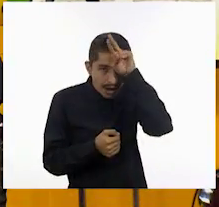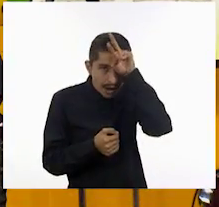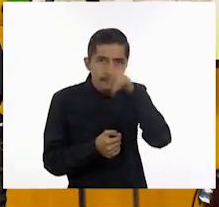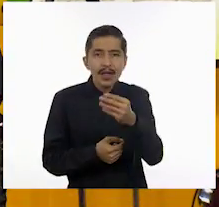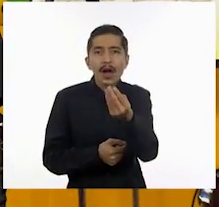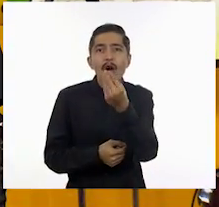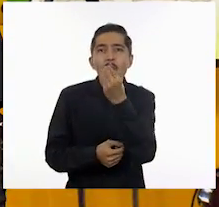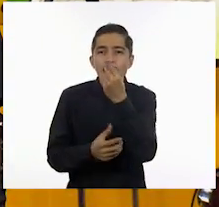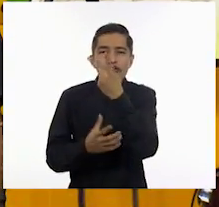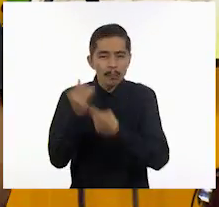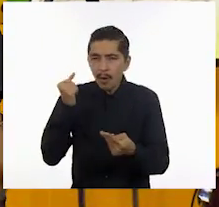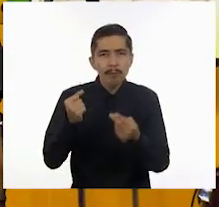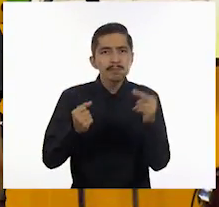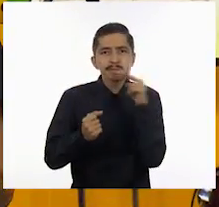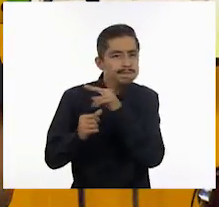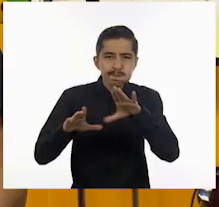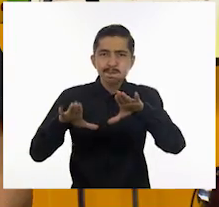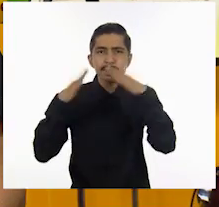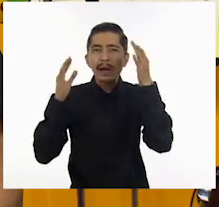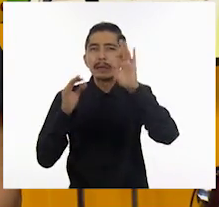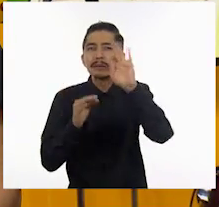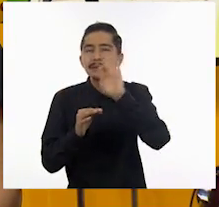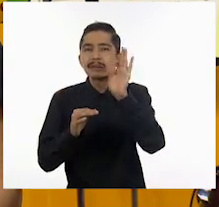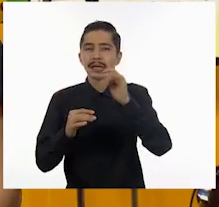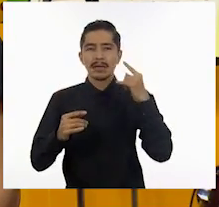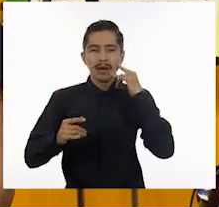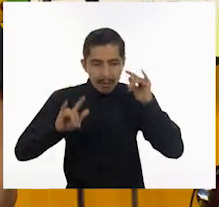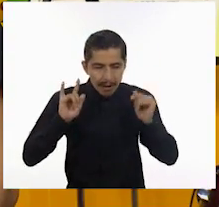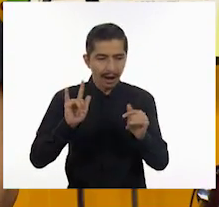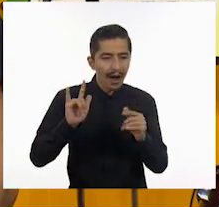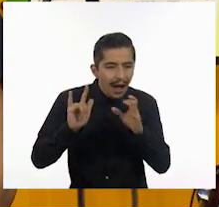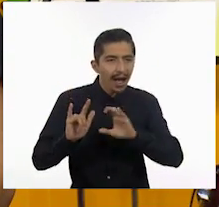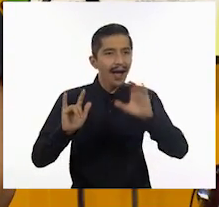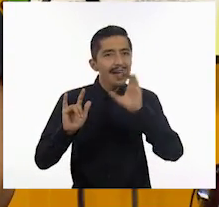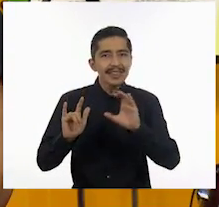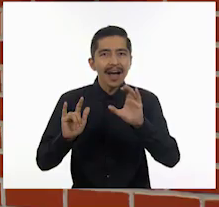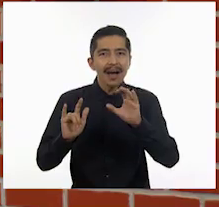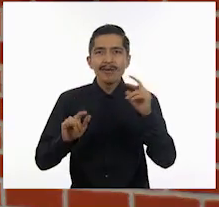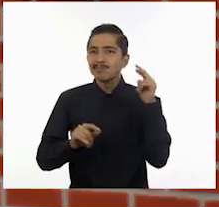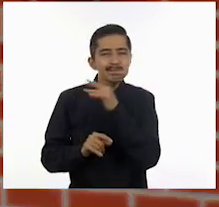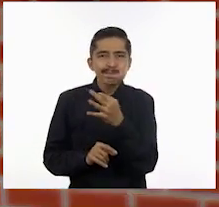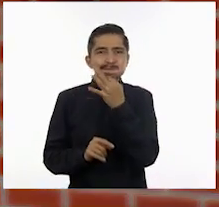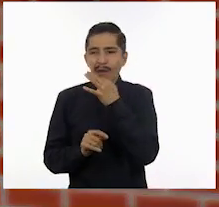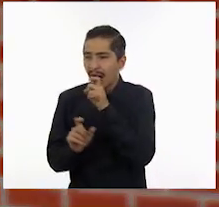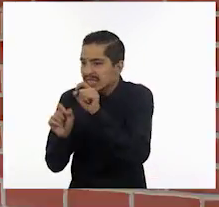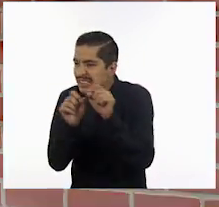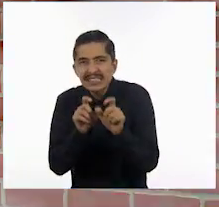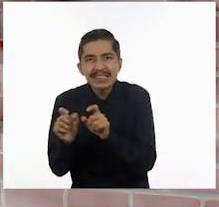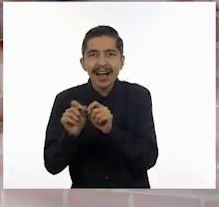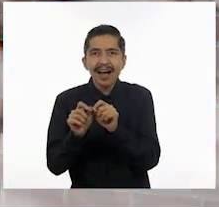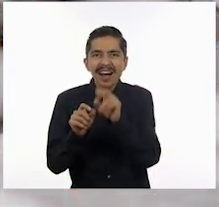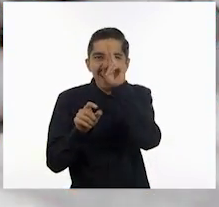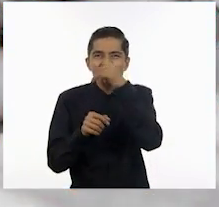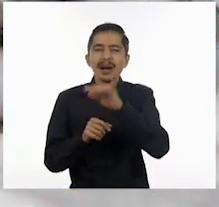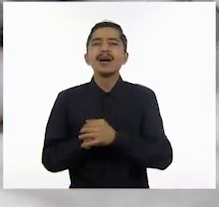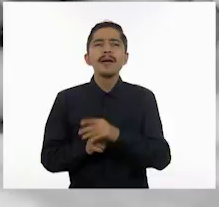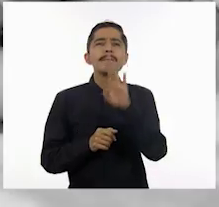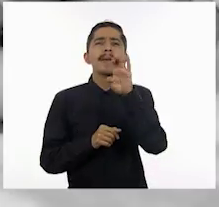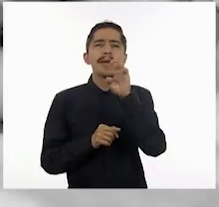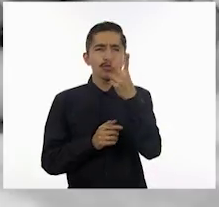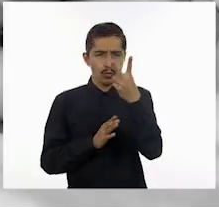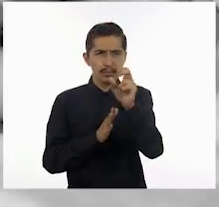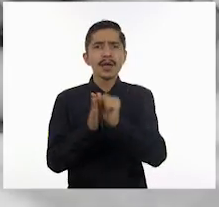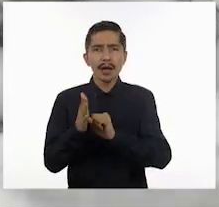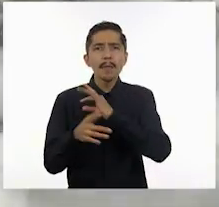al doble de velocidad si están escuchando heavy metal. Sorprendente, ¿no? 4. Los bebés de 2 meses ya